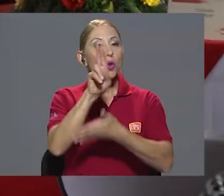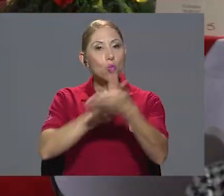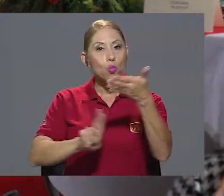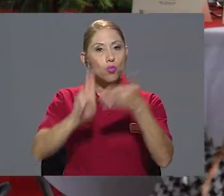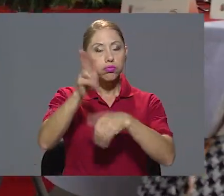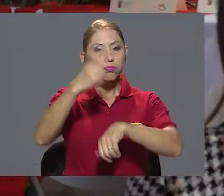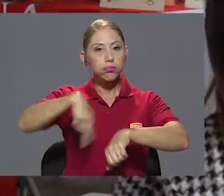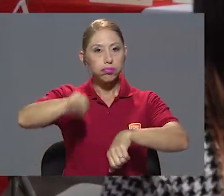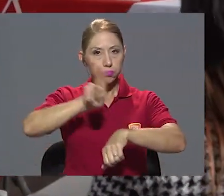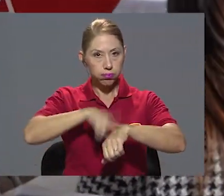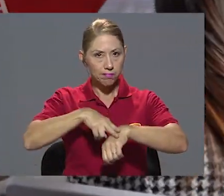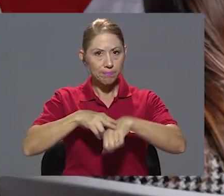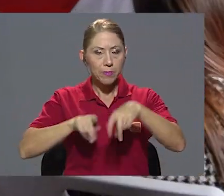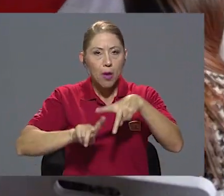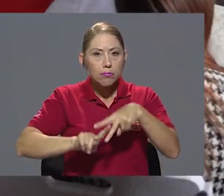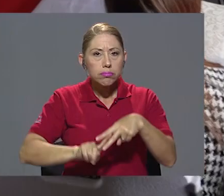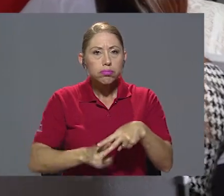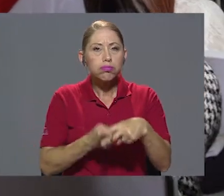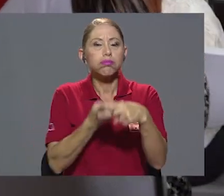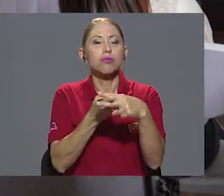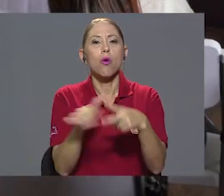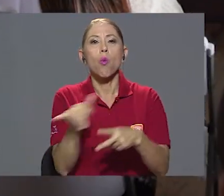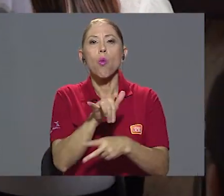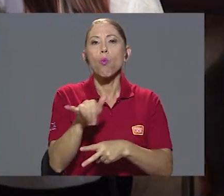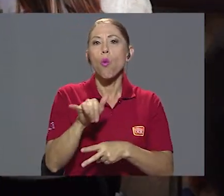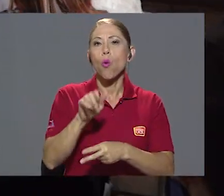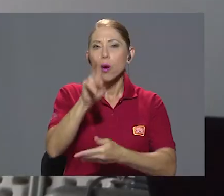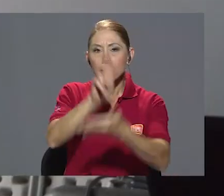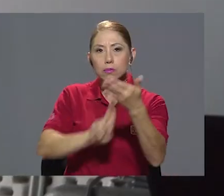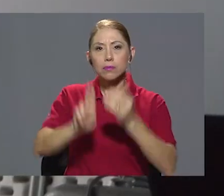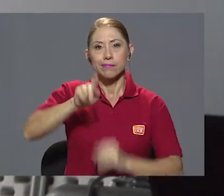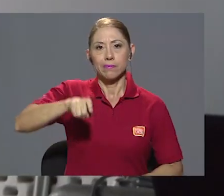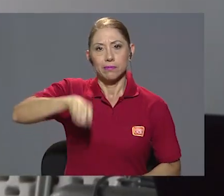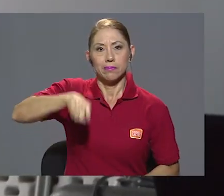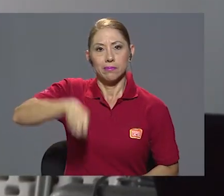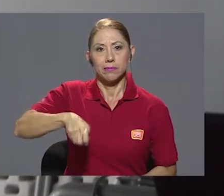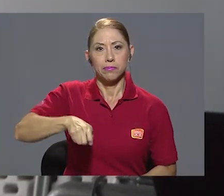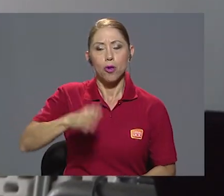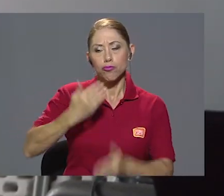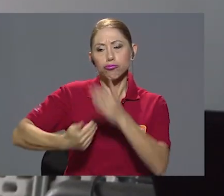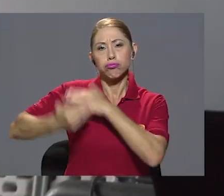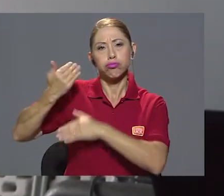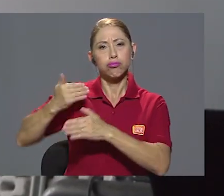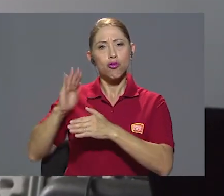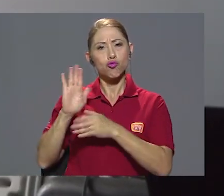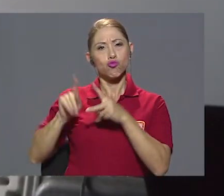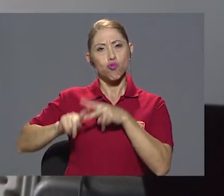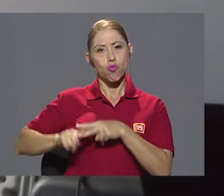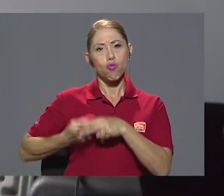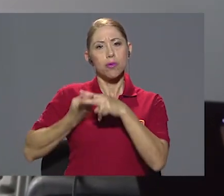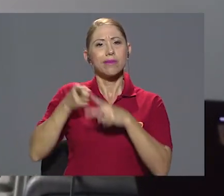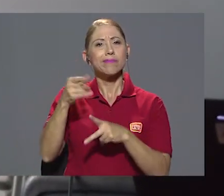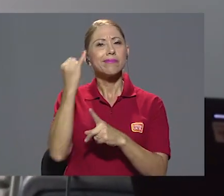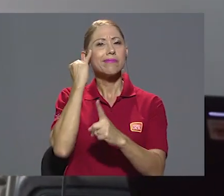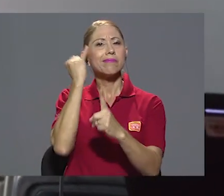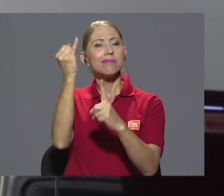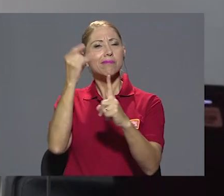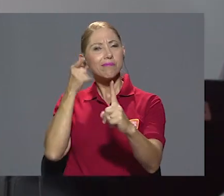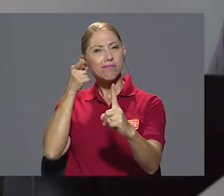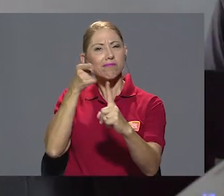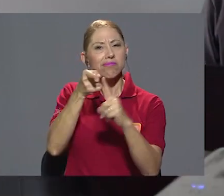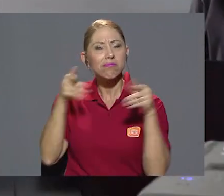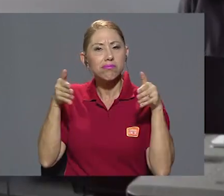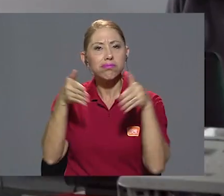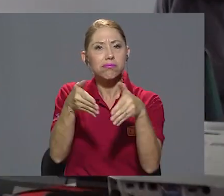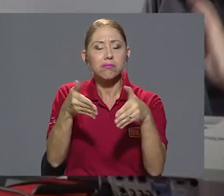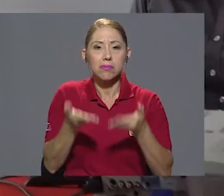Bueno, la Universidad Nacional nace como la universidad necesaria. En su origen, esa idea se enfocó